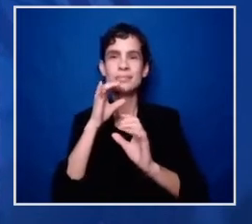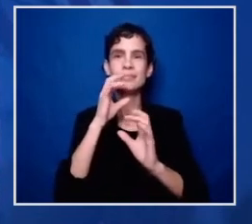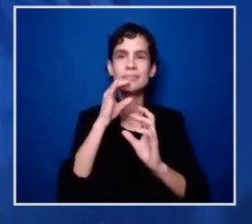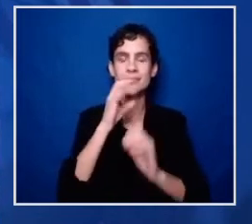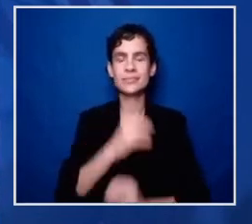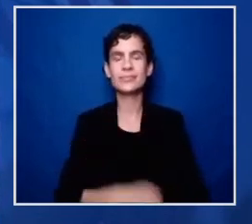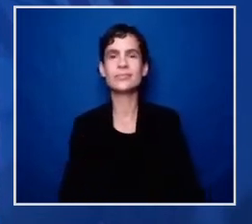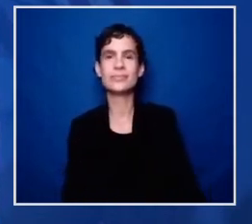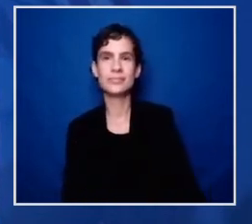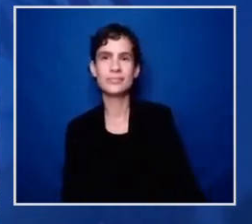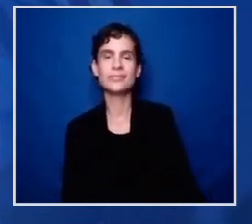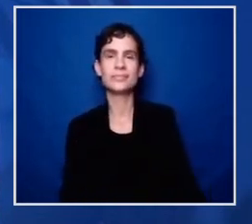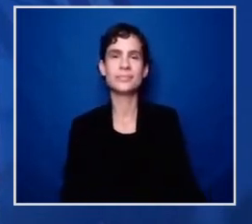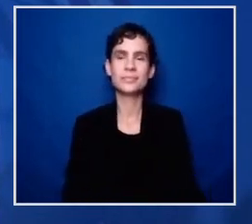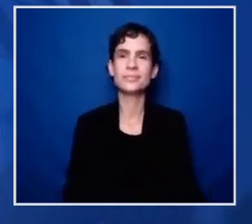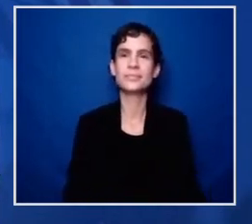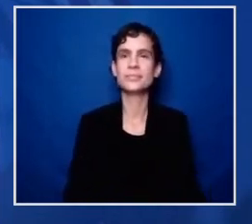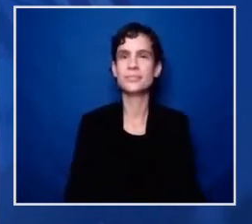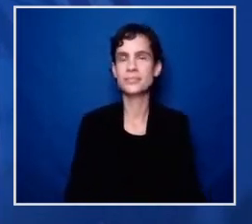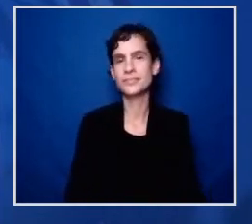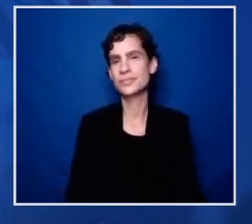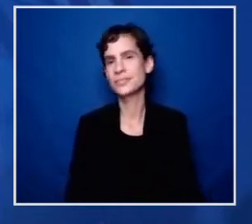Aún sabiendo